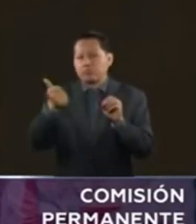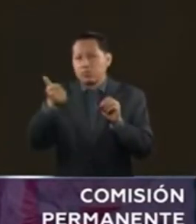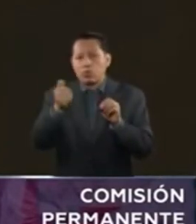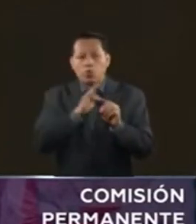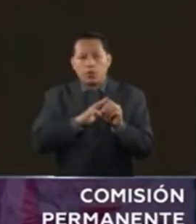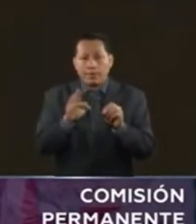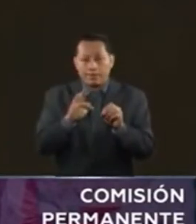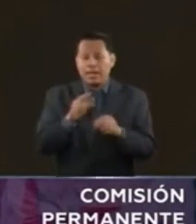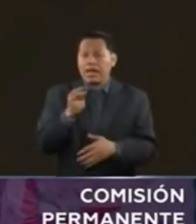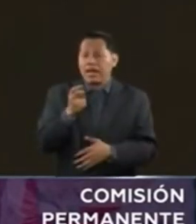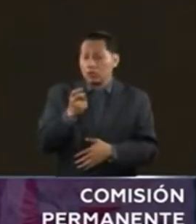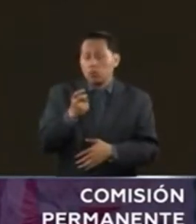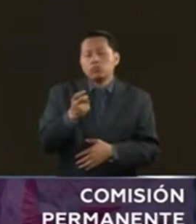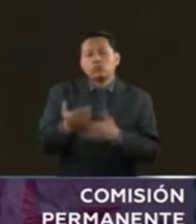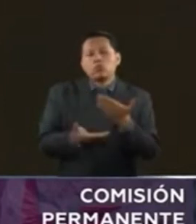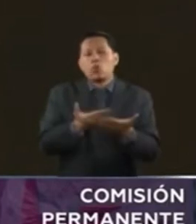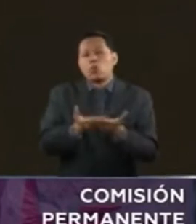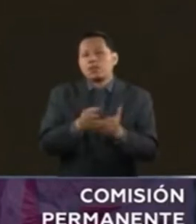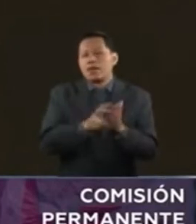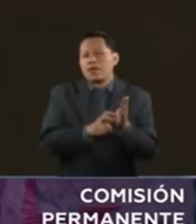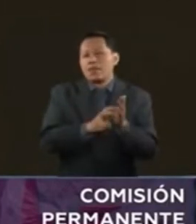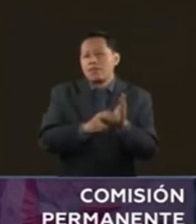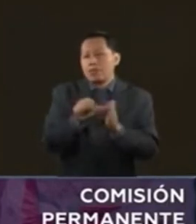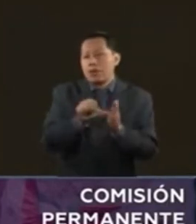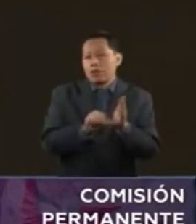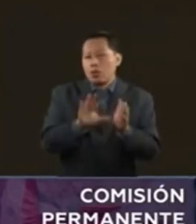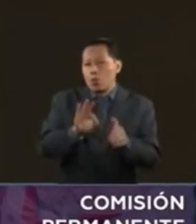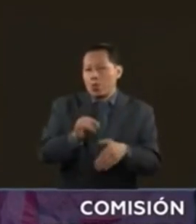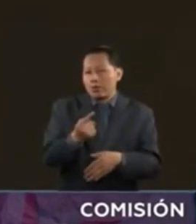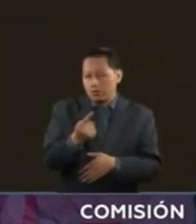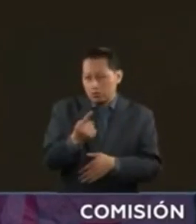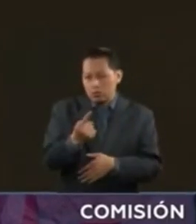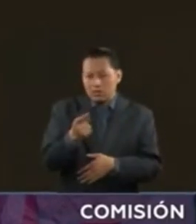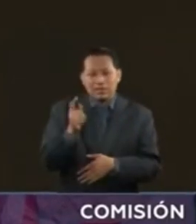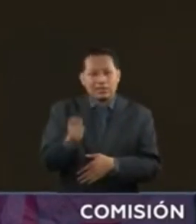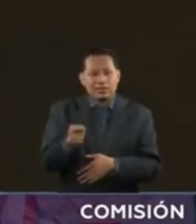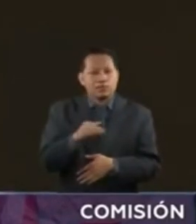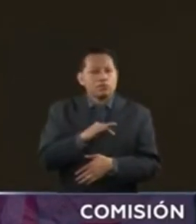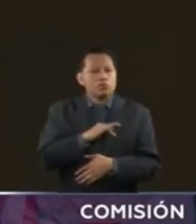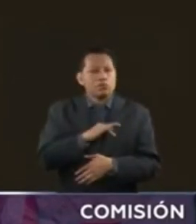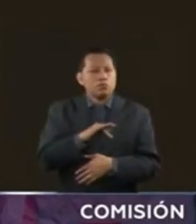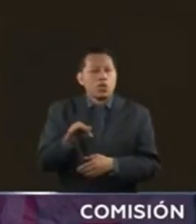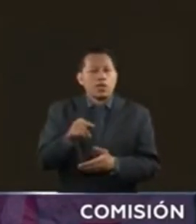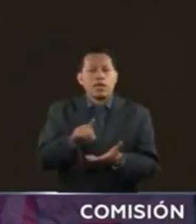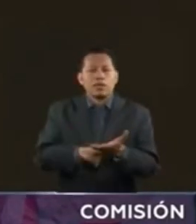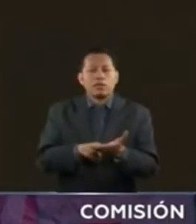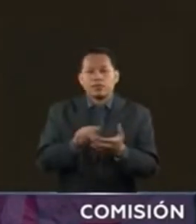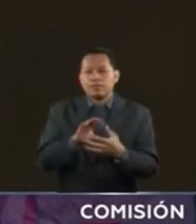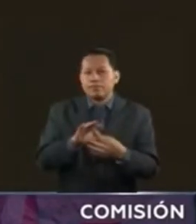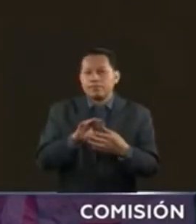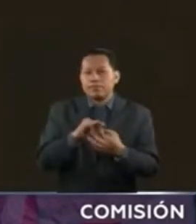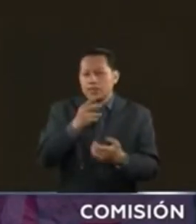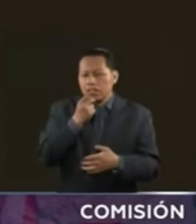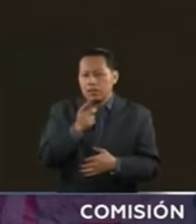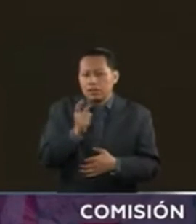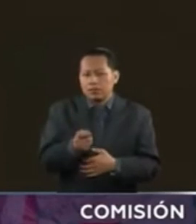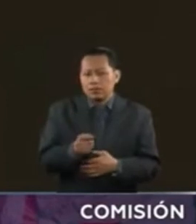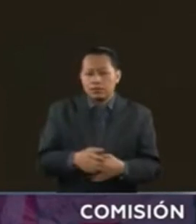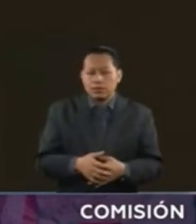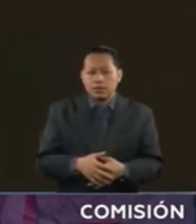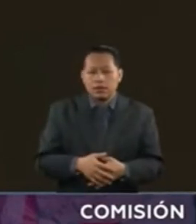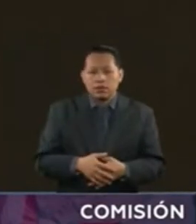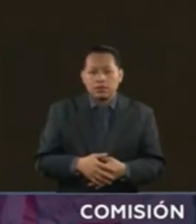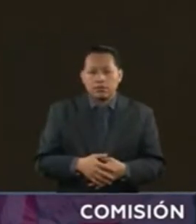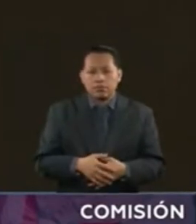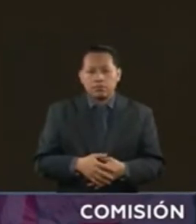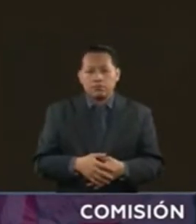proponiendo una reforma al artículo 41 qué consiste en disminuir